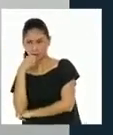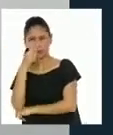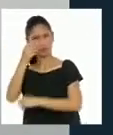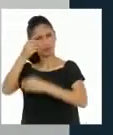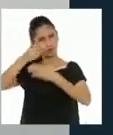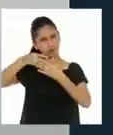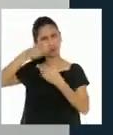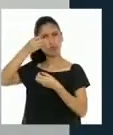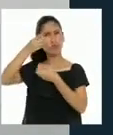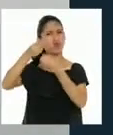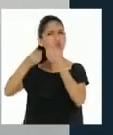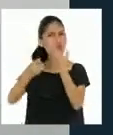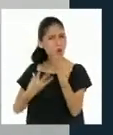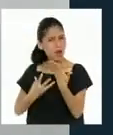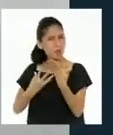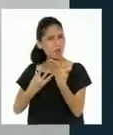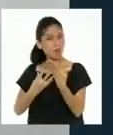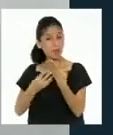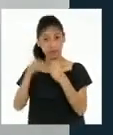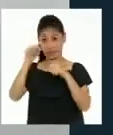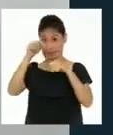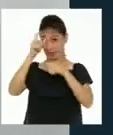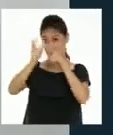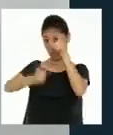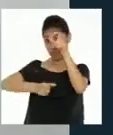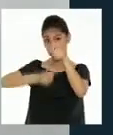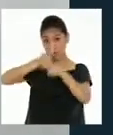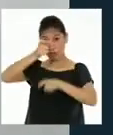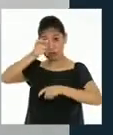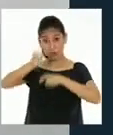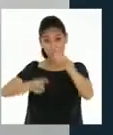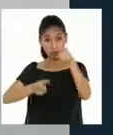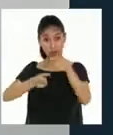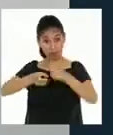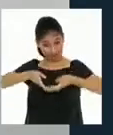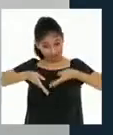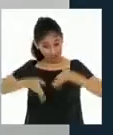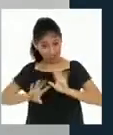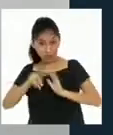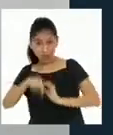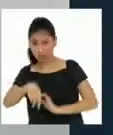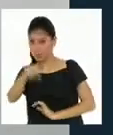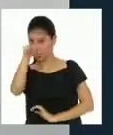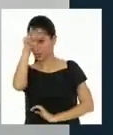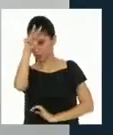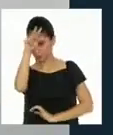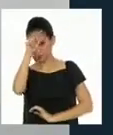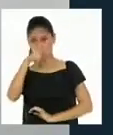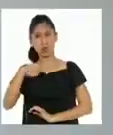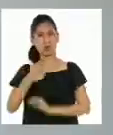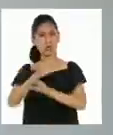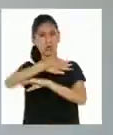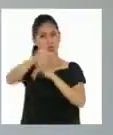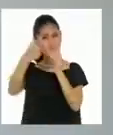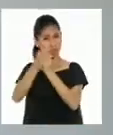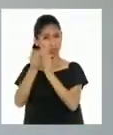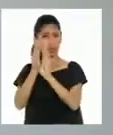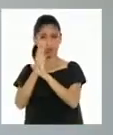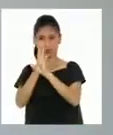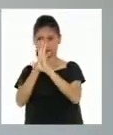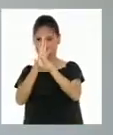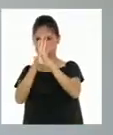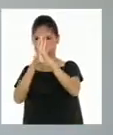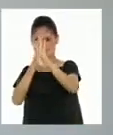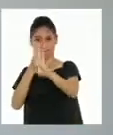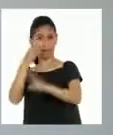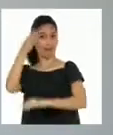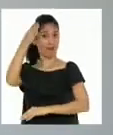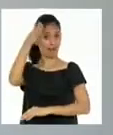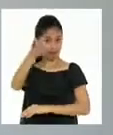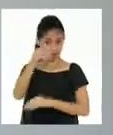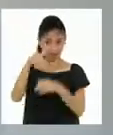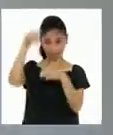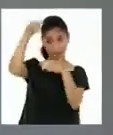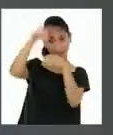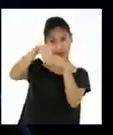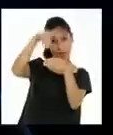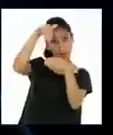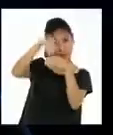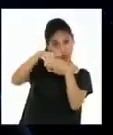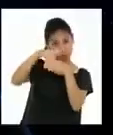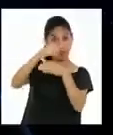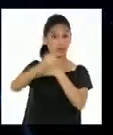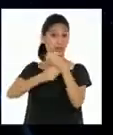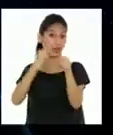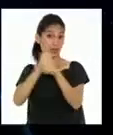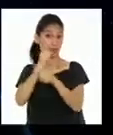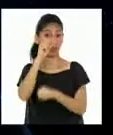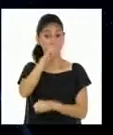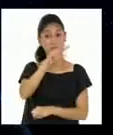y peruanos que pueden votar en las elecciones 2021. Es un buen ejemplo. Esa es una población